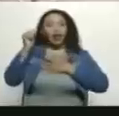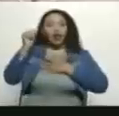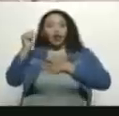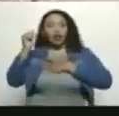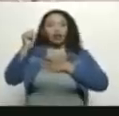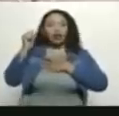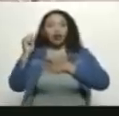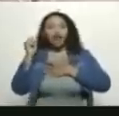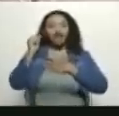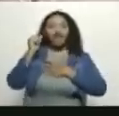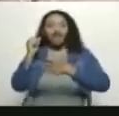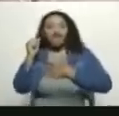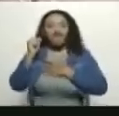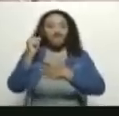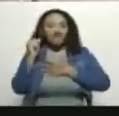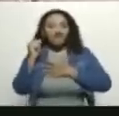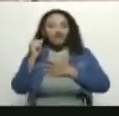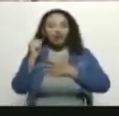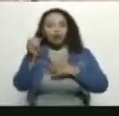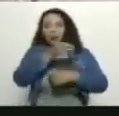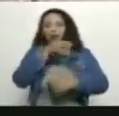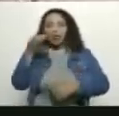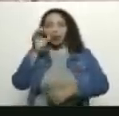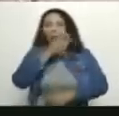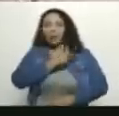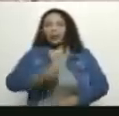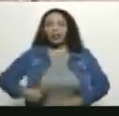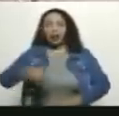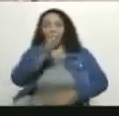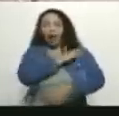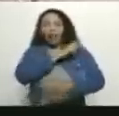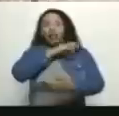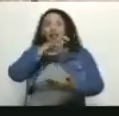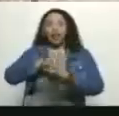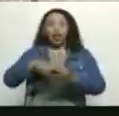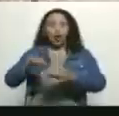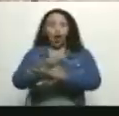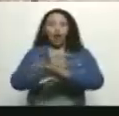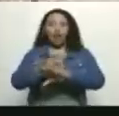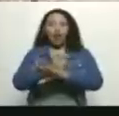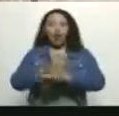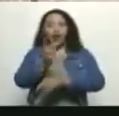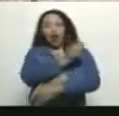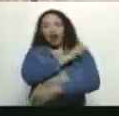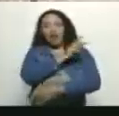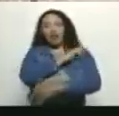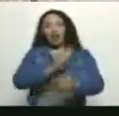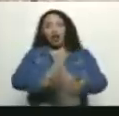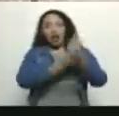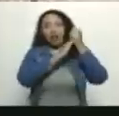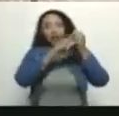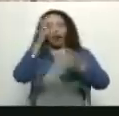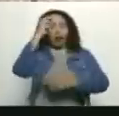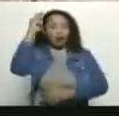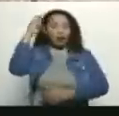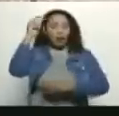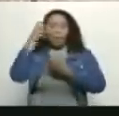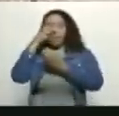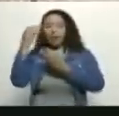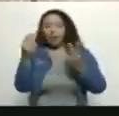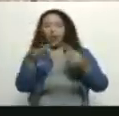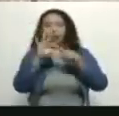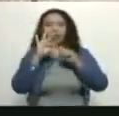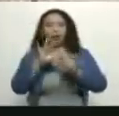merengue. Excelentísimos presidentes, jefes de Estado y de Gobierno, jefes de delegaciones, cancilleres, invitados